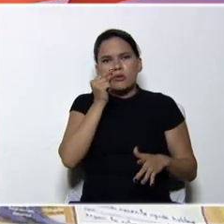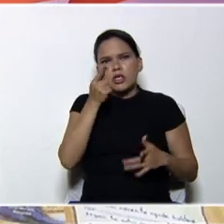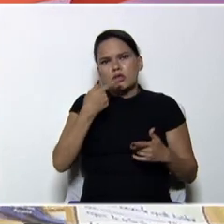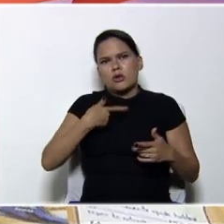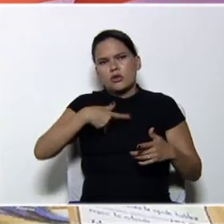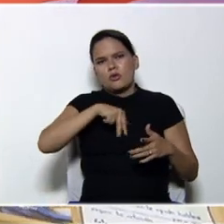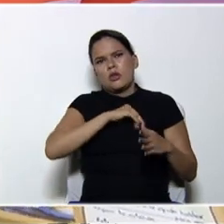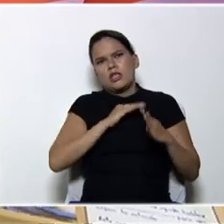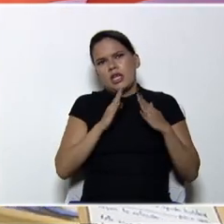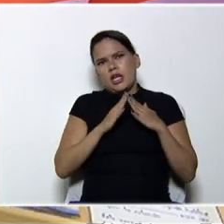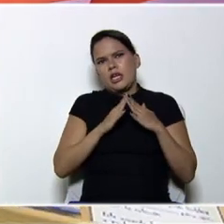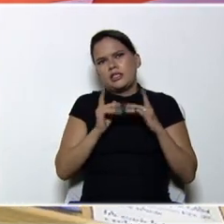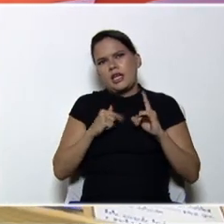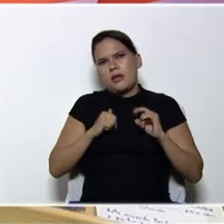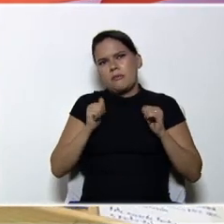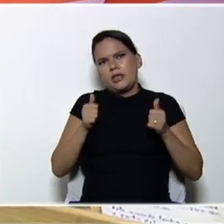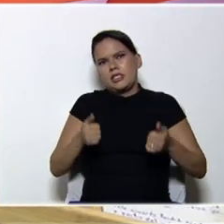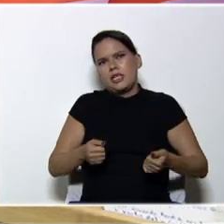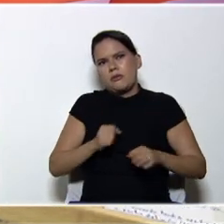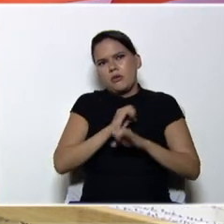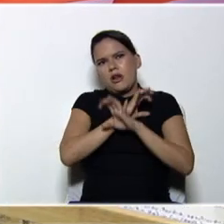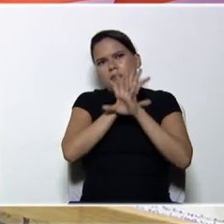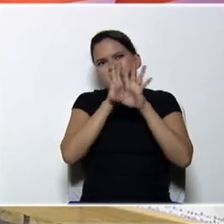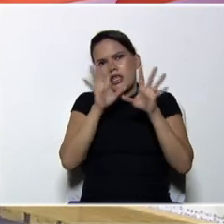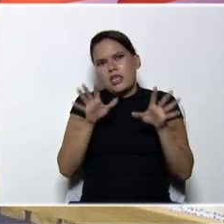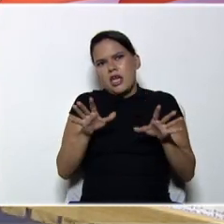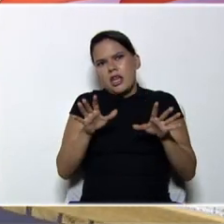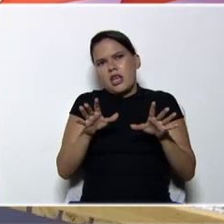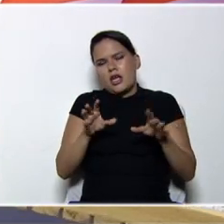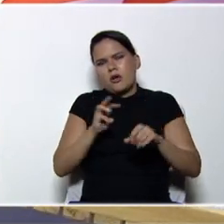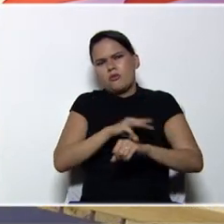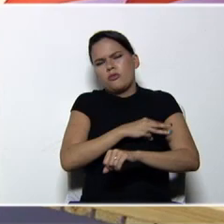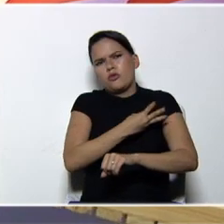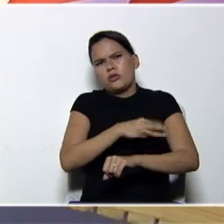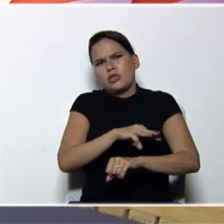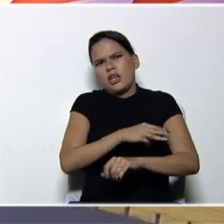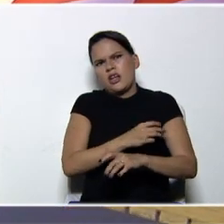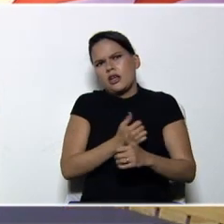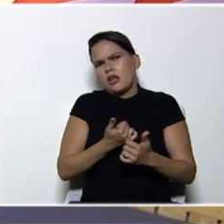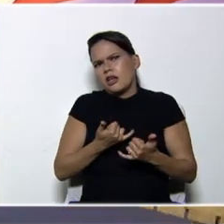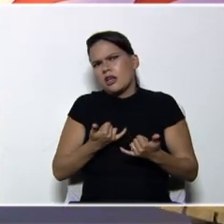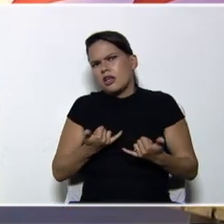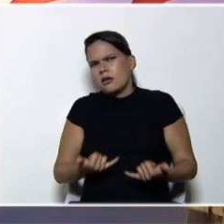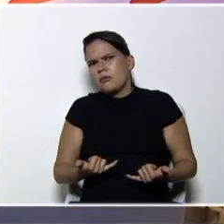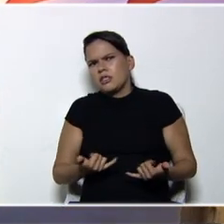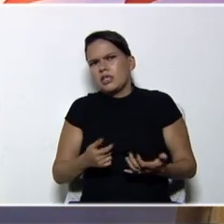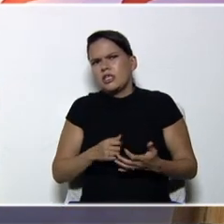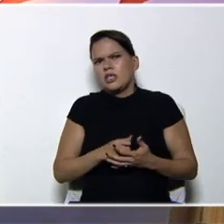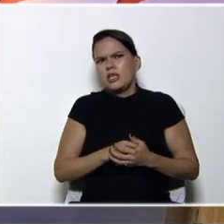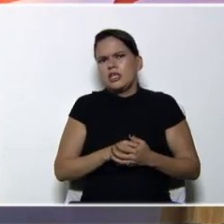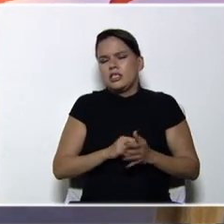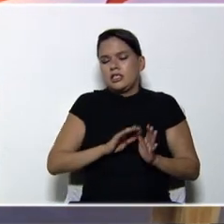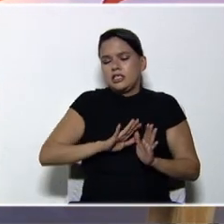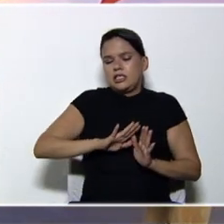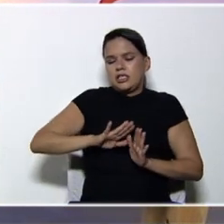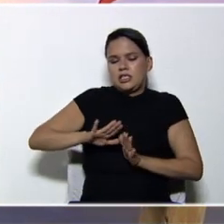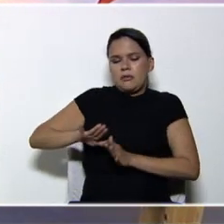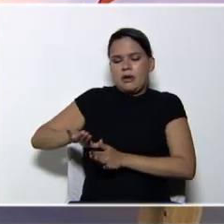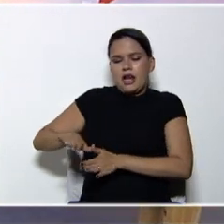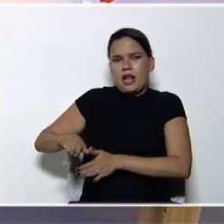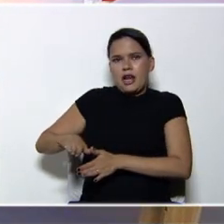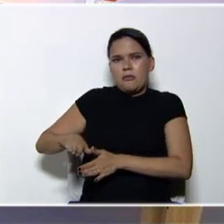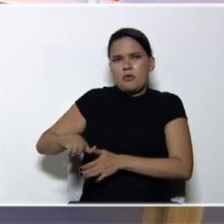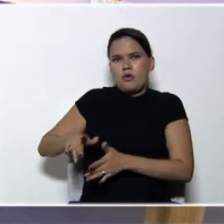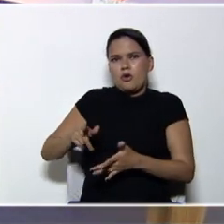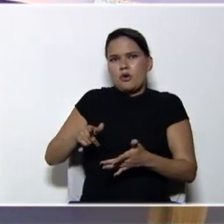casas empezáramos la mañana colocando música alegre, ¿qué pasaría si dejáramos a un lado todos estos géneros urbanos y empezamos a